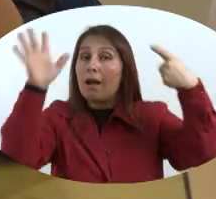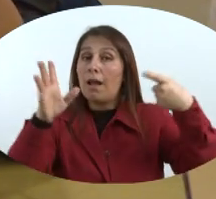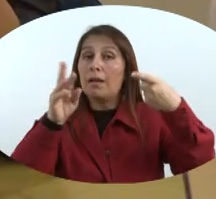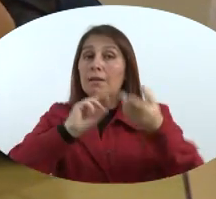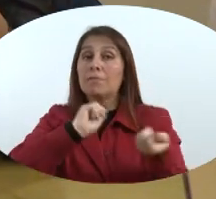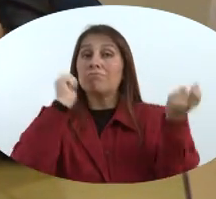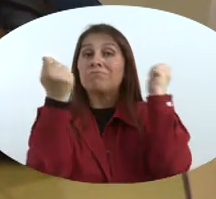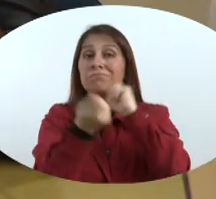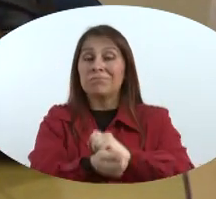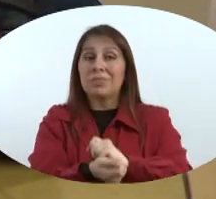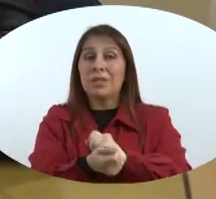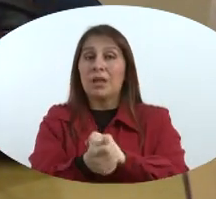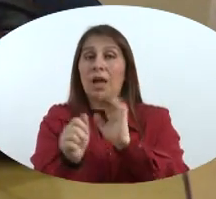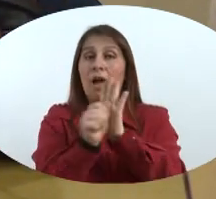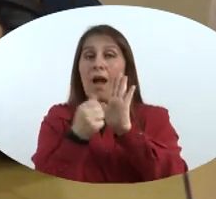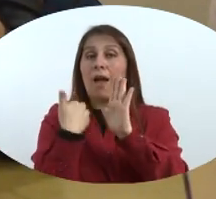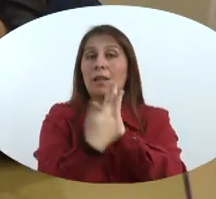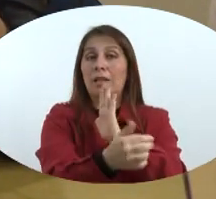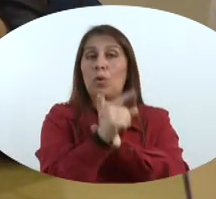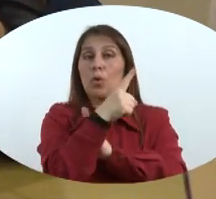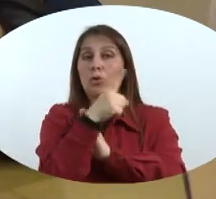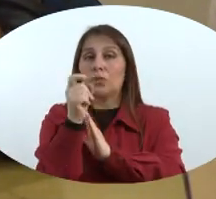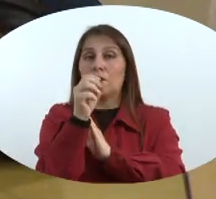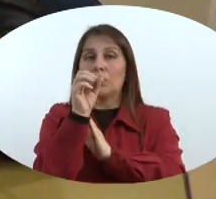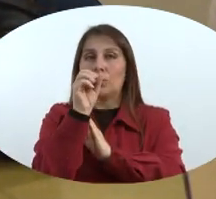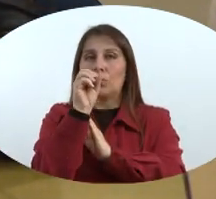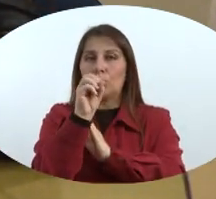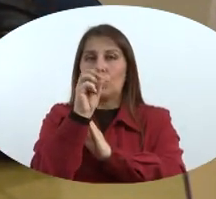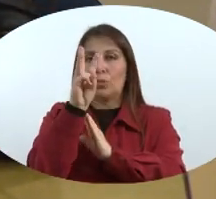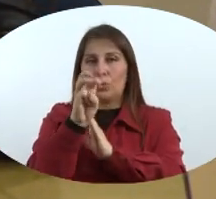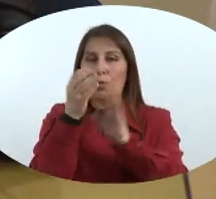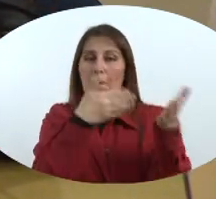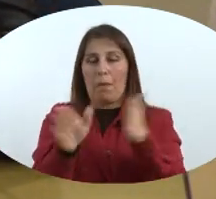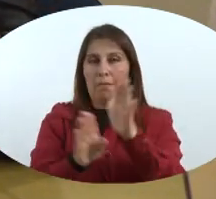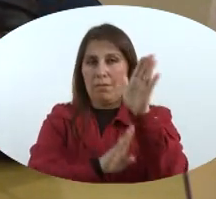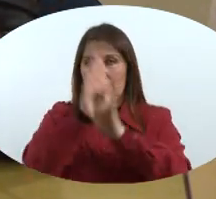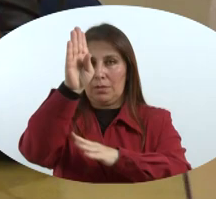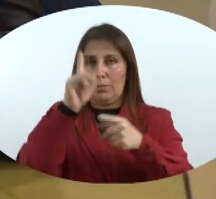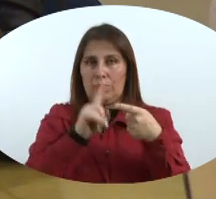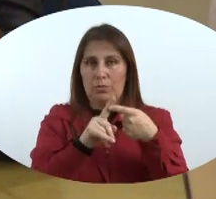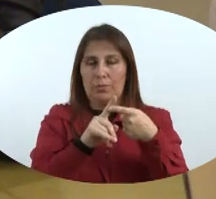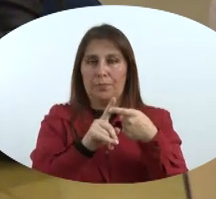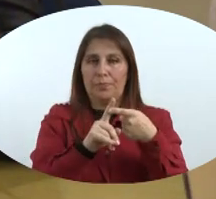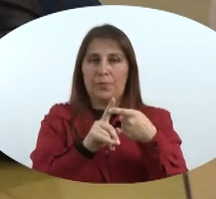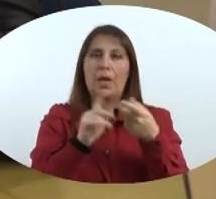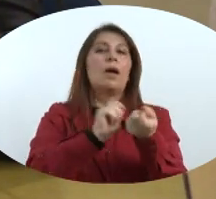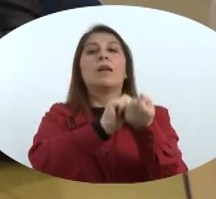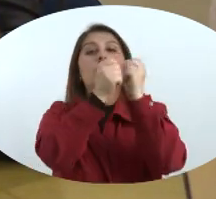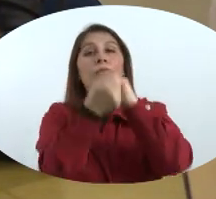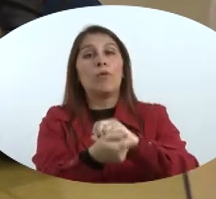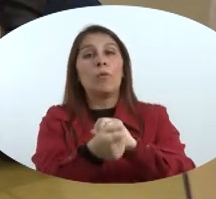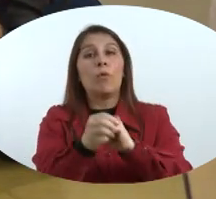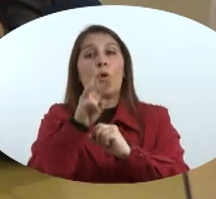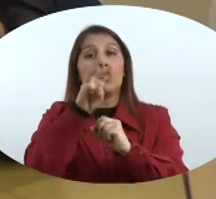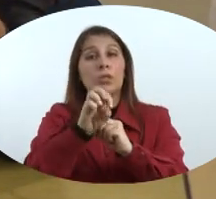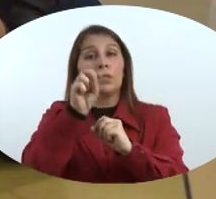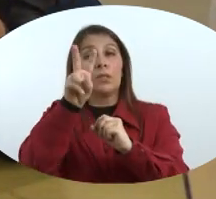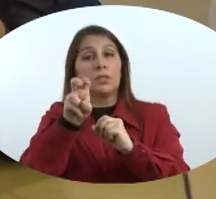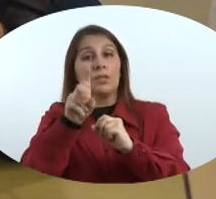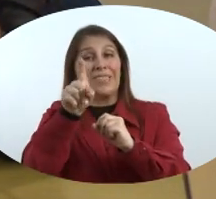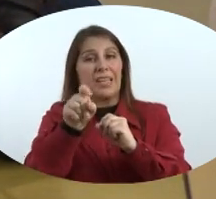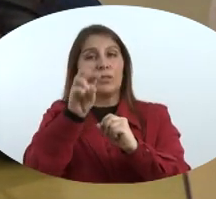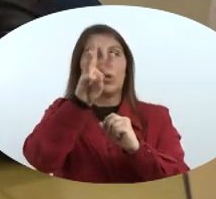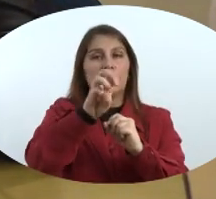digamos la reforma al artículo digamos en el artículo 108 el plan nacional de desarrollo los artículos de la reforma que se le va hacer el artículo